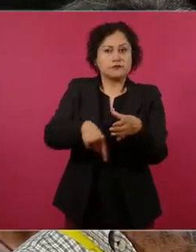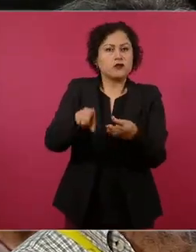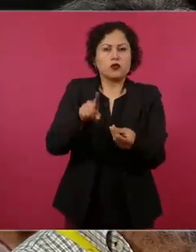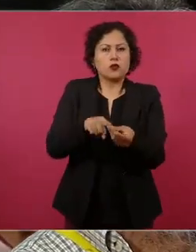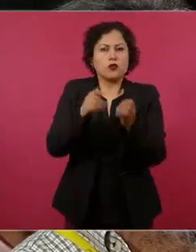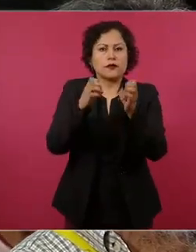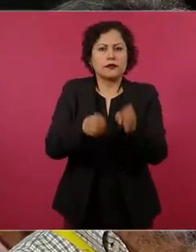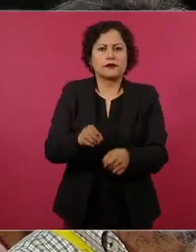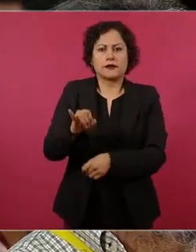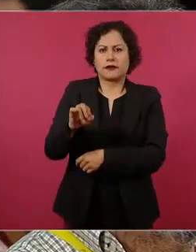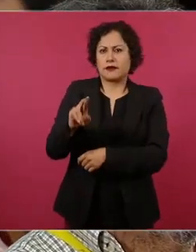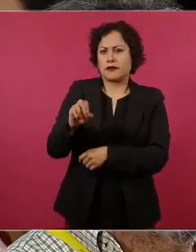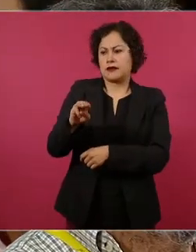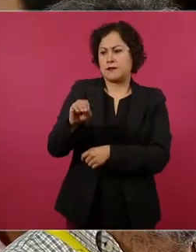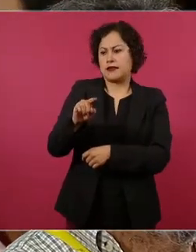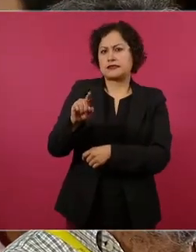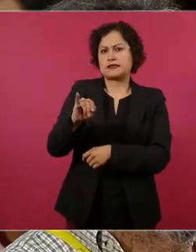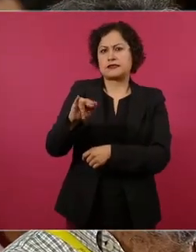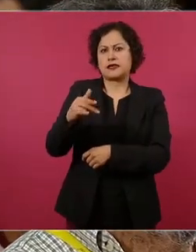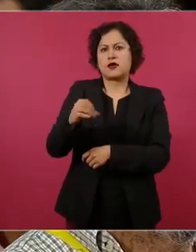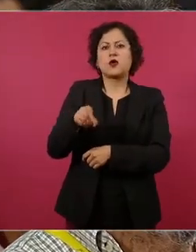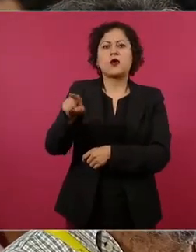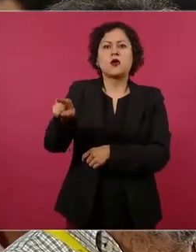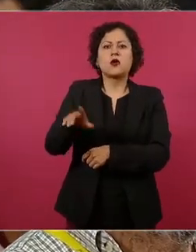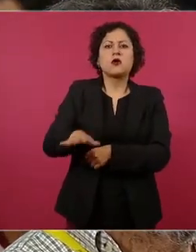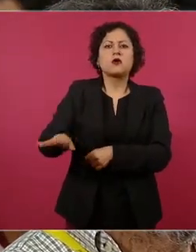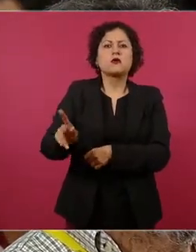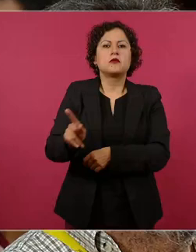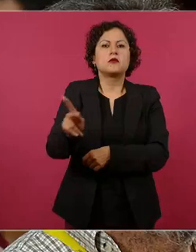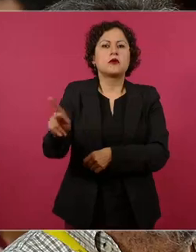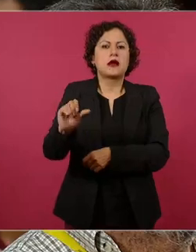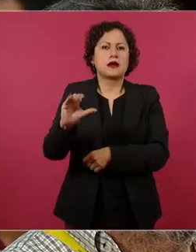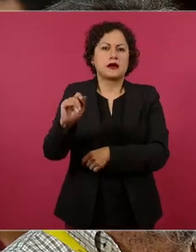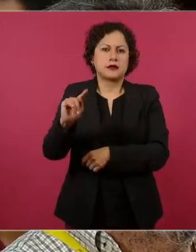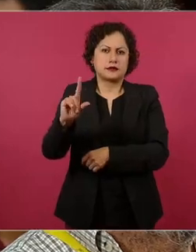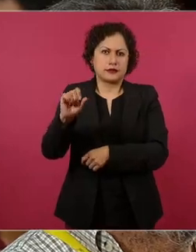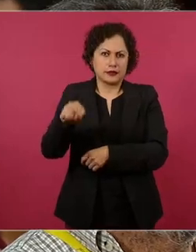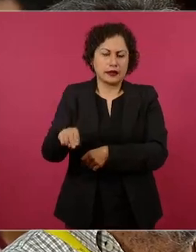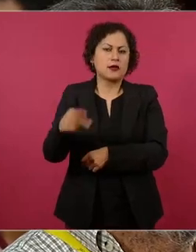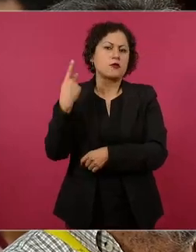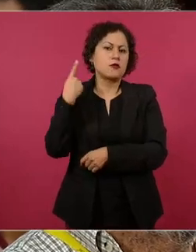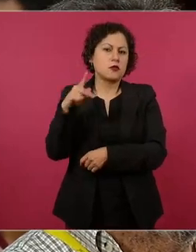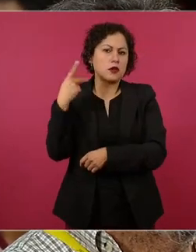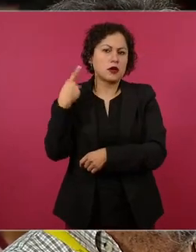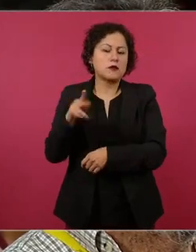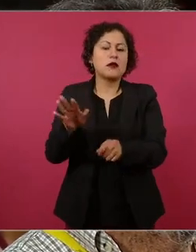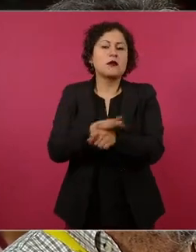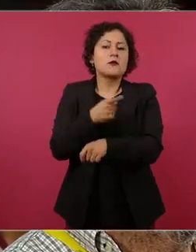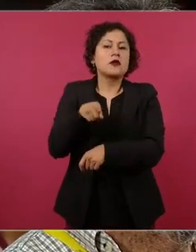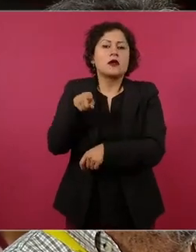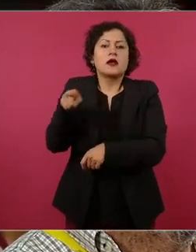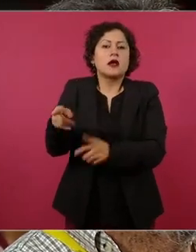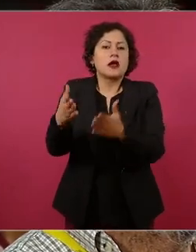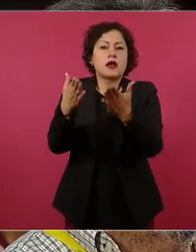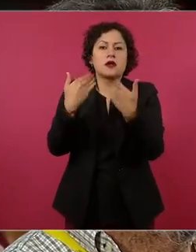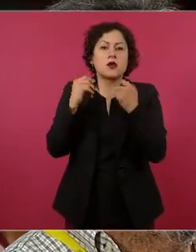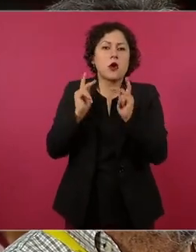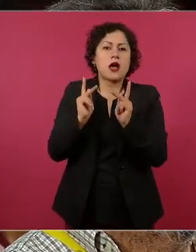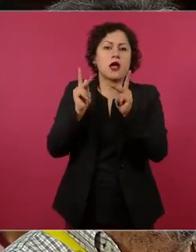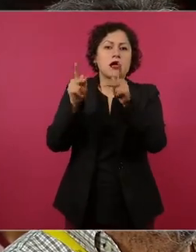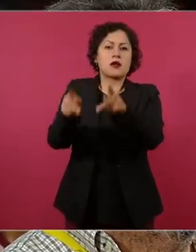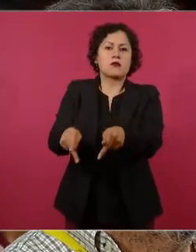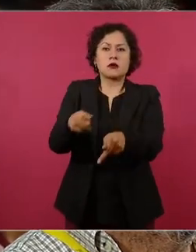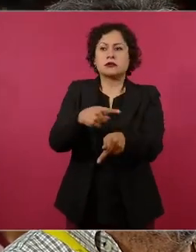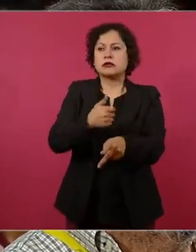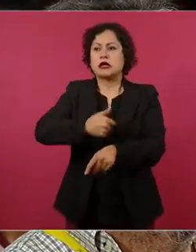en Ilamacingo, Acatlán, Puebla, ya que no cuentan con un puente para trasladarse a sus diferentes actividades,